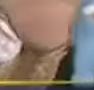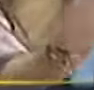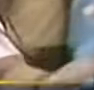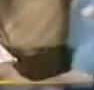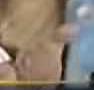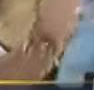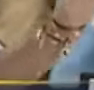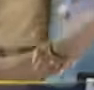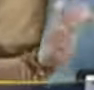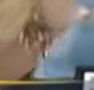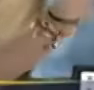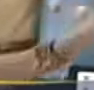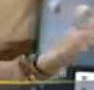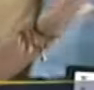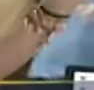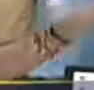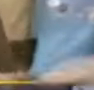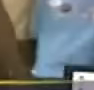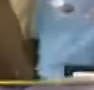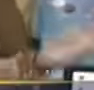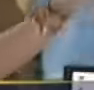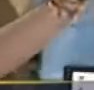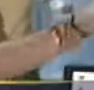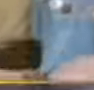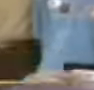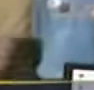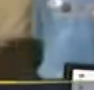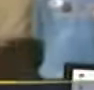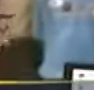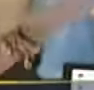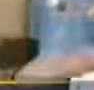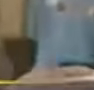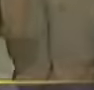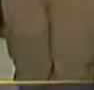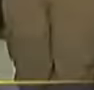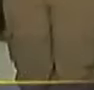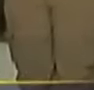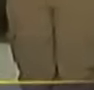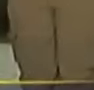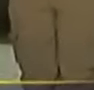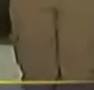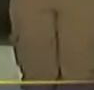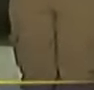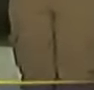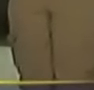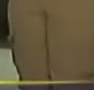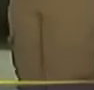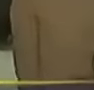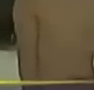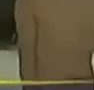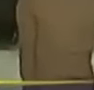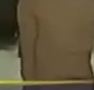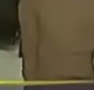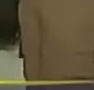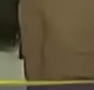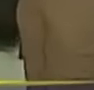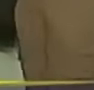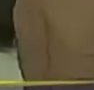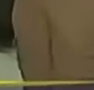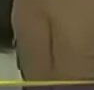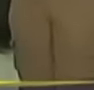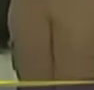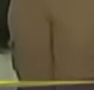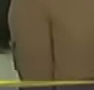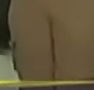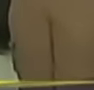haber participado con su voz, con su huella, con su firma, con su voluntad en la defensa de nuestra madre Venezuela con su Guayana Esequiba. Así